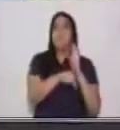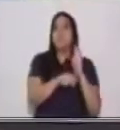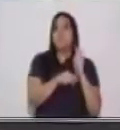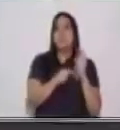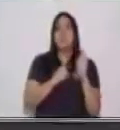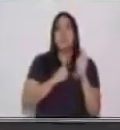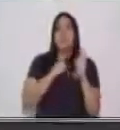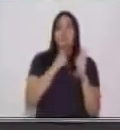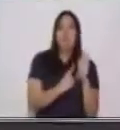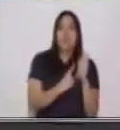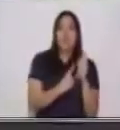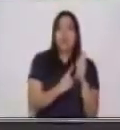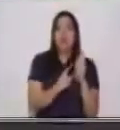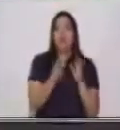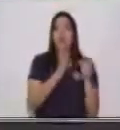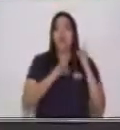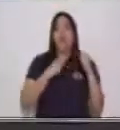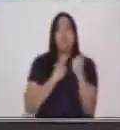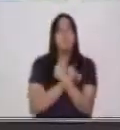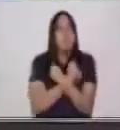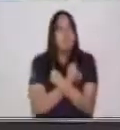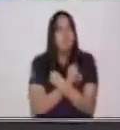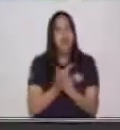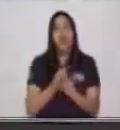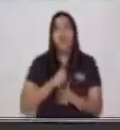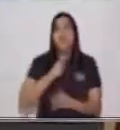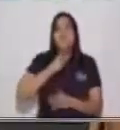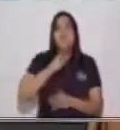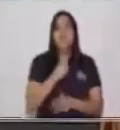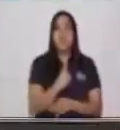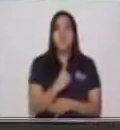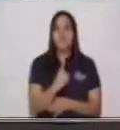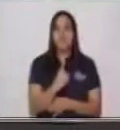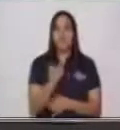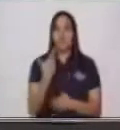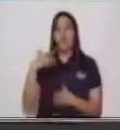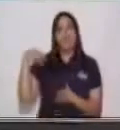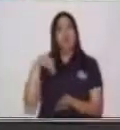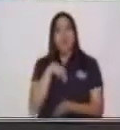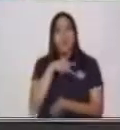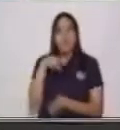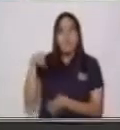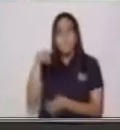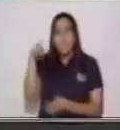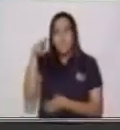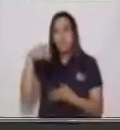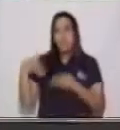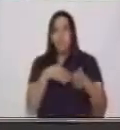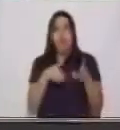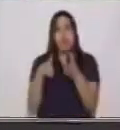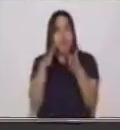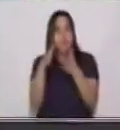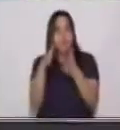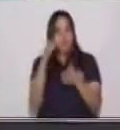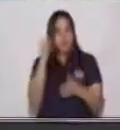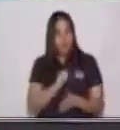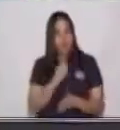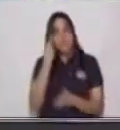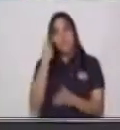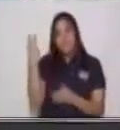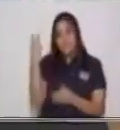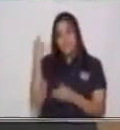estaba, amaba, estábamos, andaba y caminaban. Estas